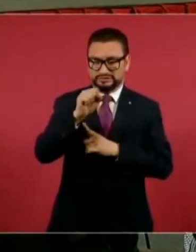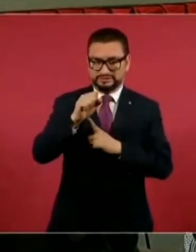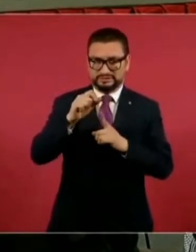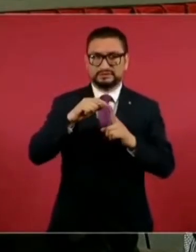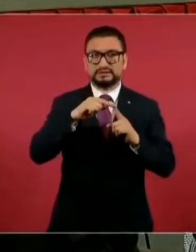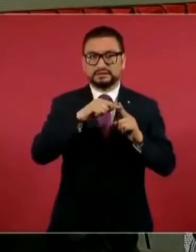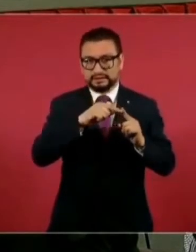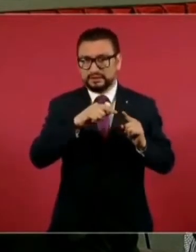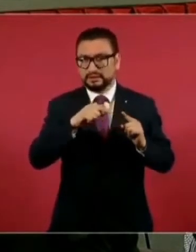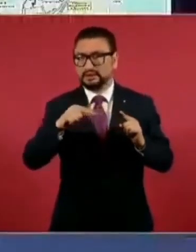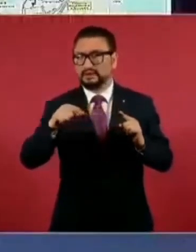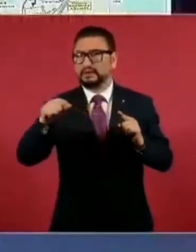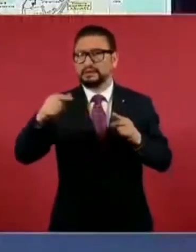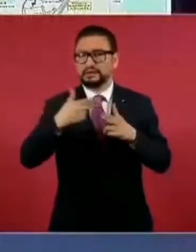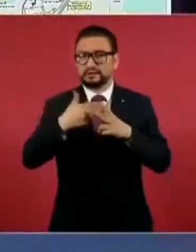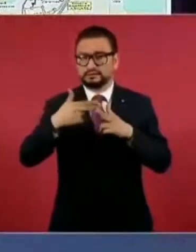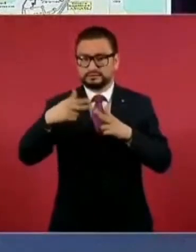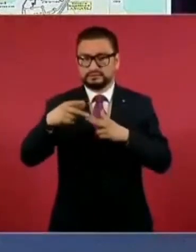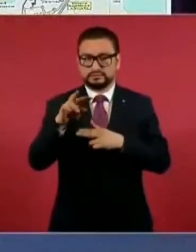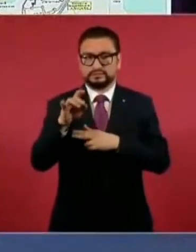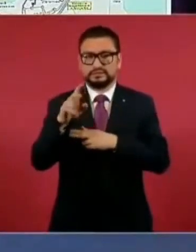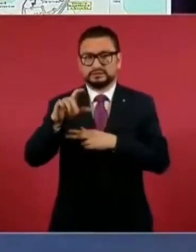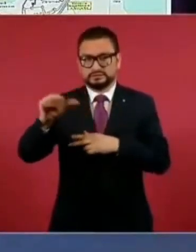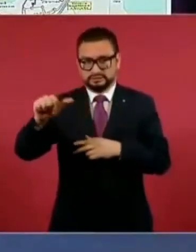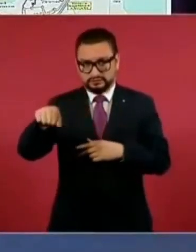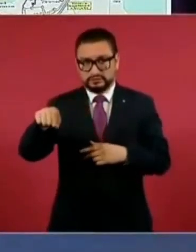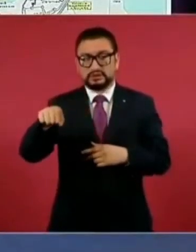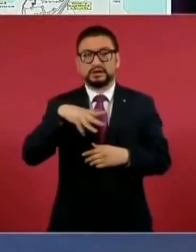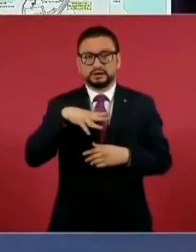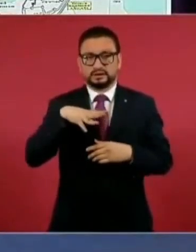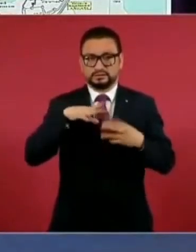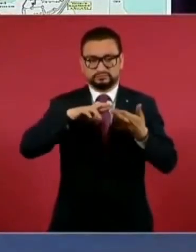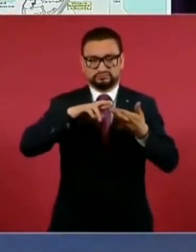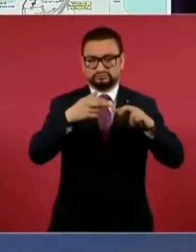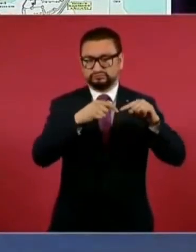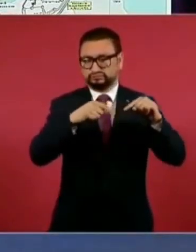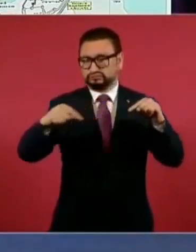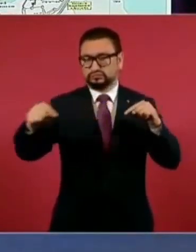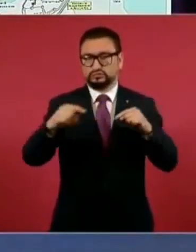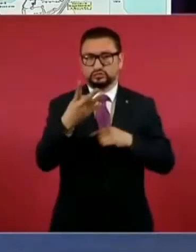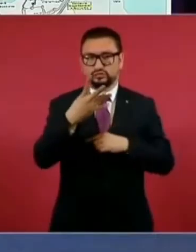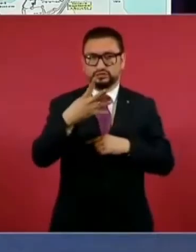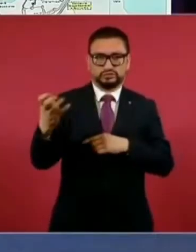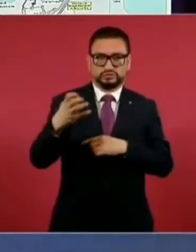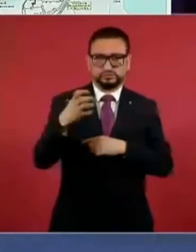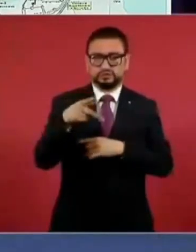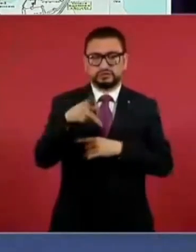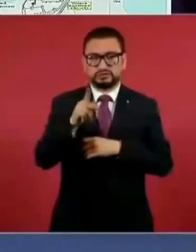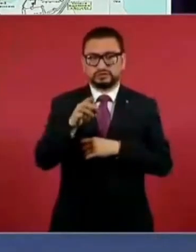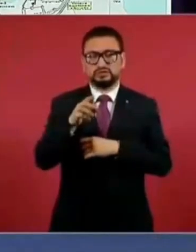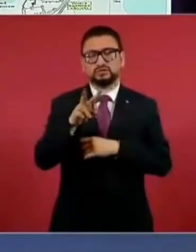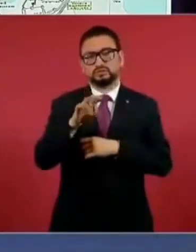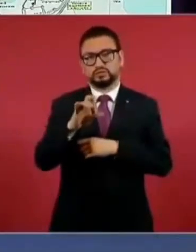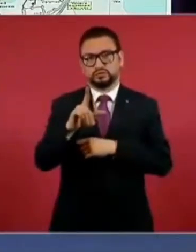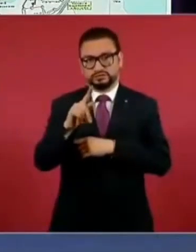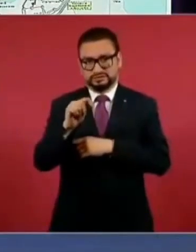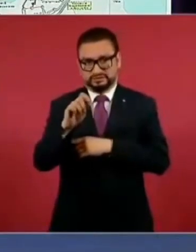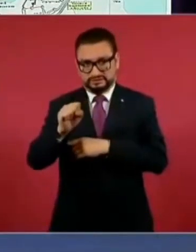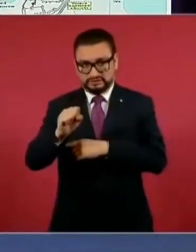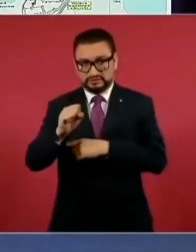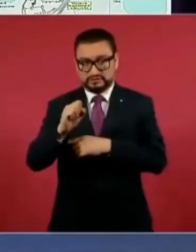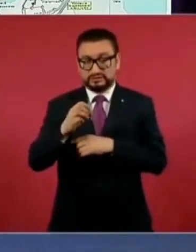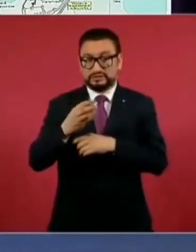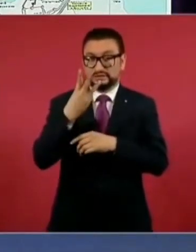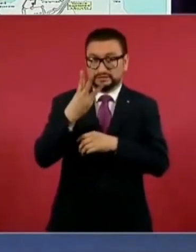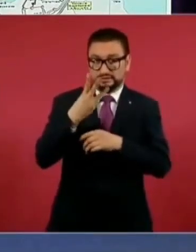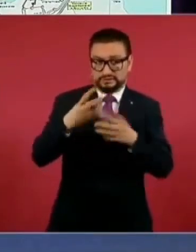Mochis, hasta lo que es Tepic, ¿sí? Es una línea de 400 kilovolts con 3 subestaciones de